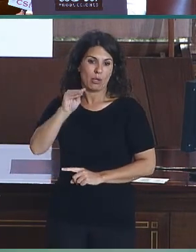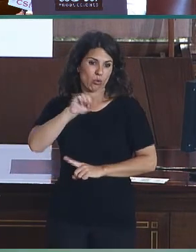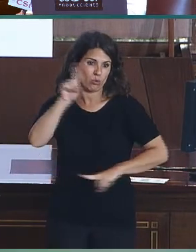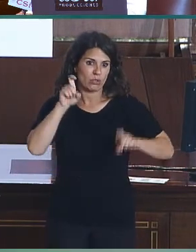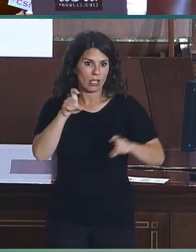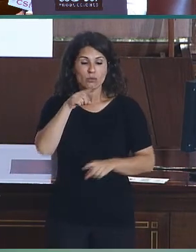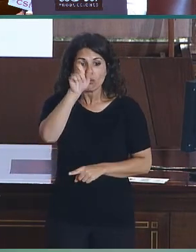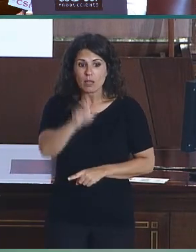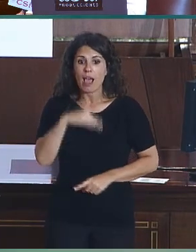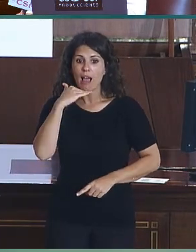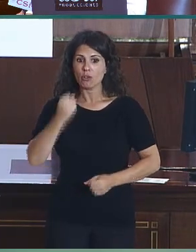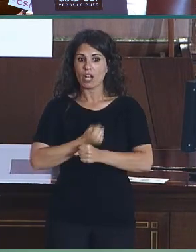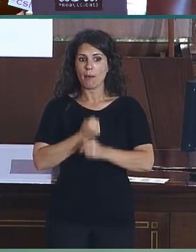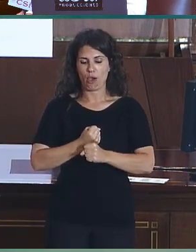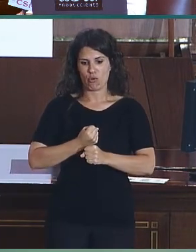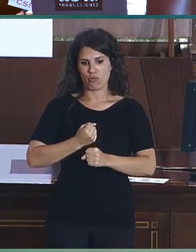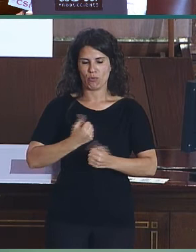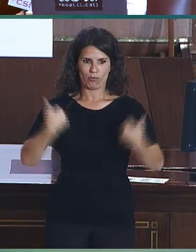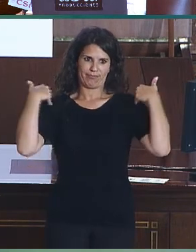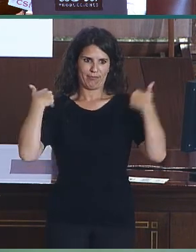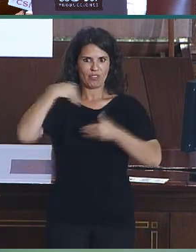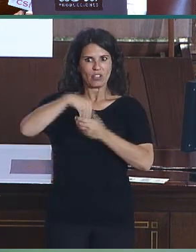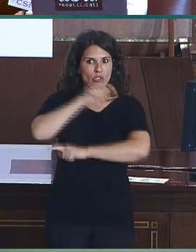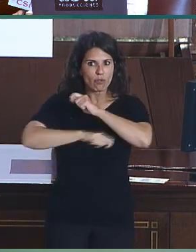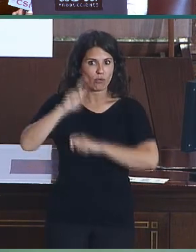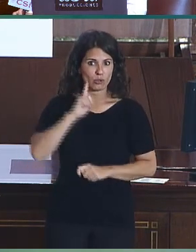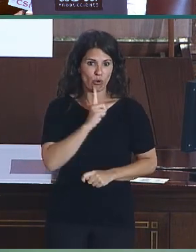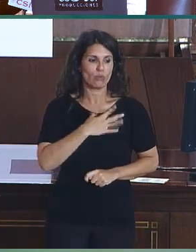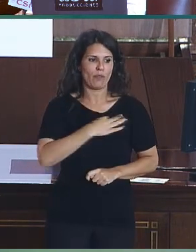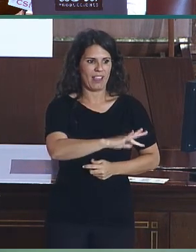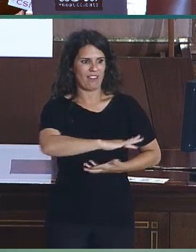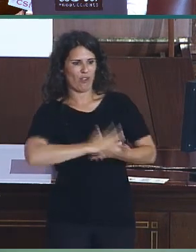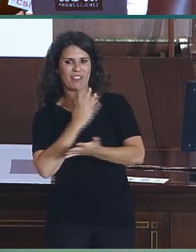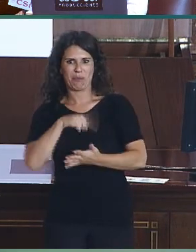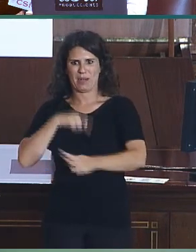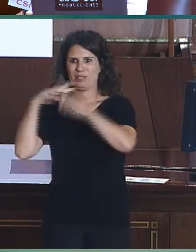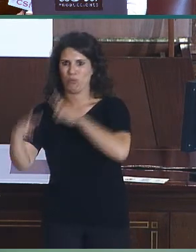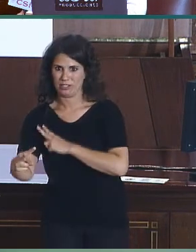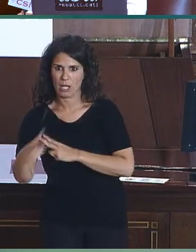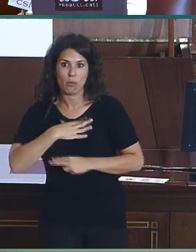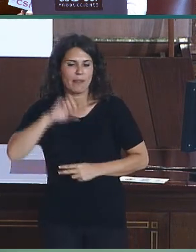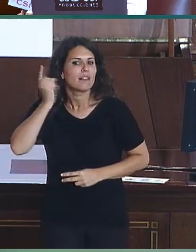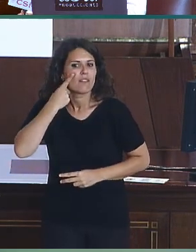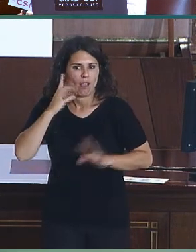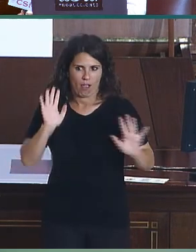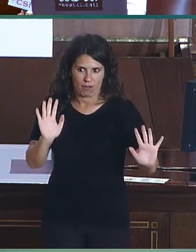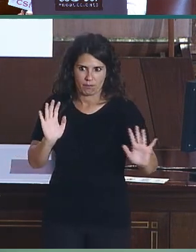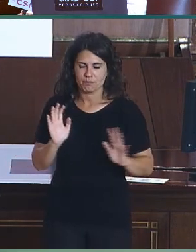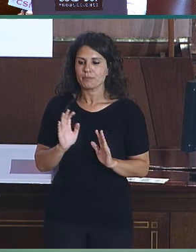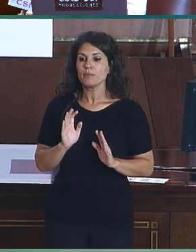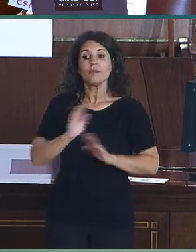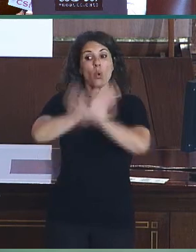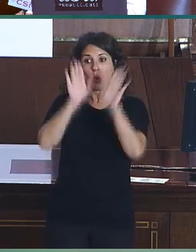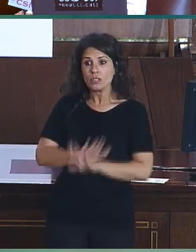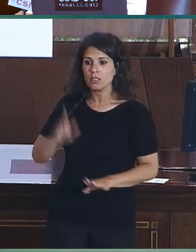También pensamos que esto podía afectar a ciertas respuestas o al menos identificar perfiles en las respuestas. Y